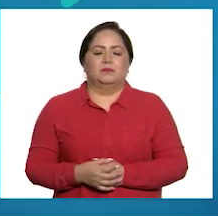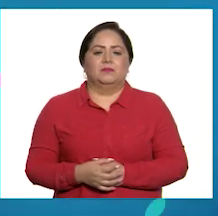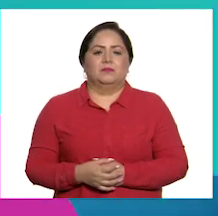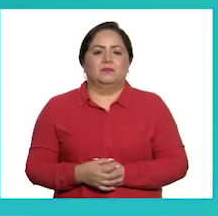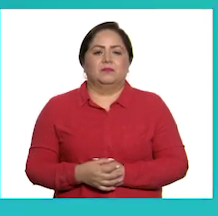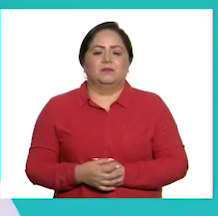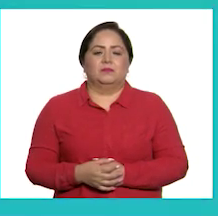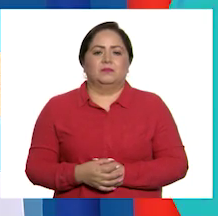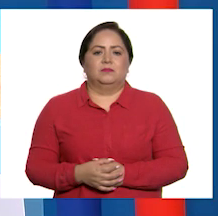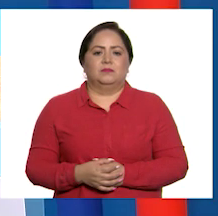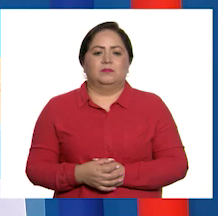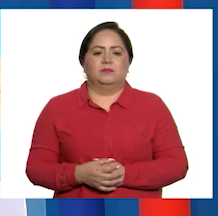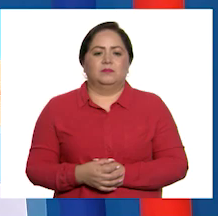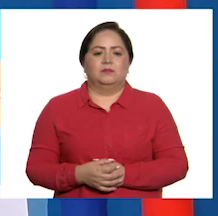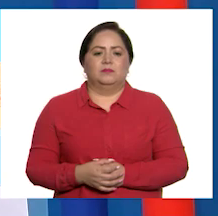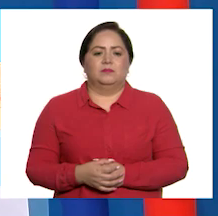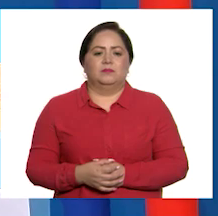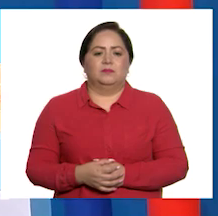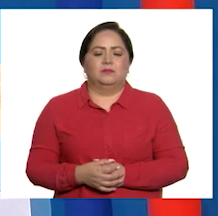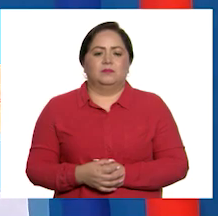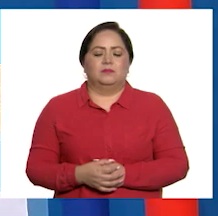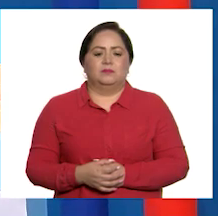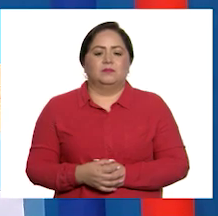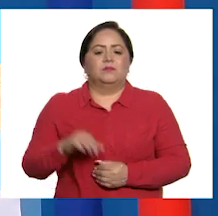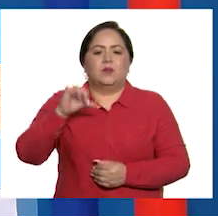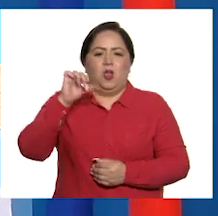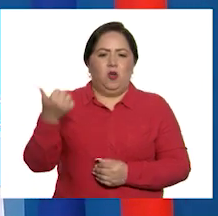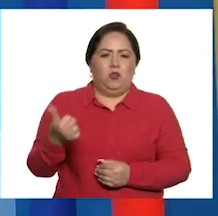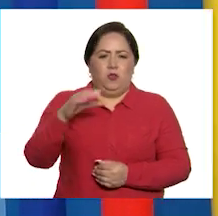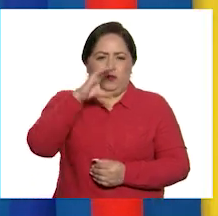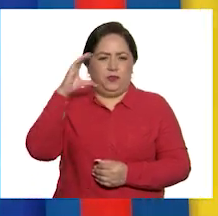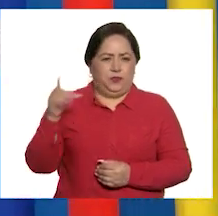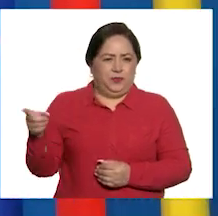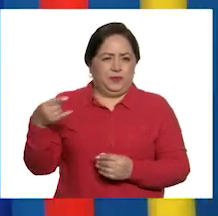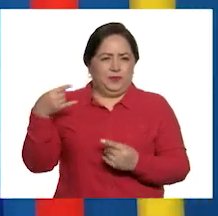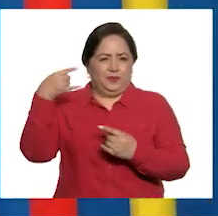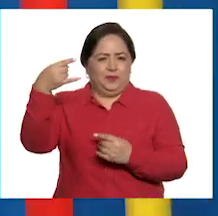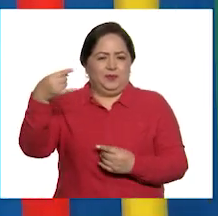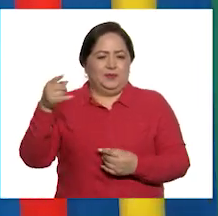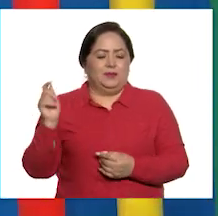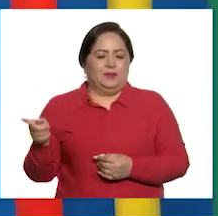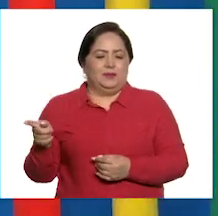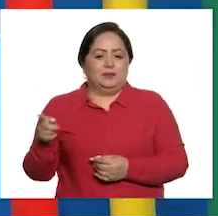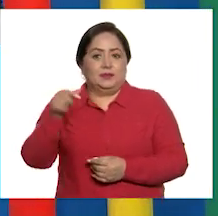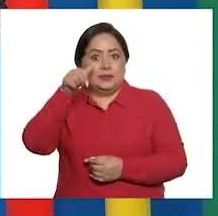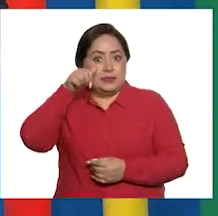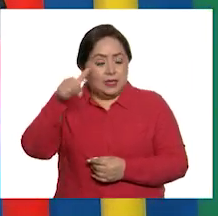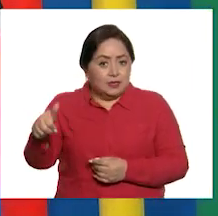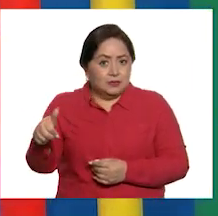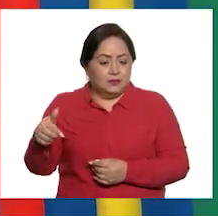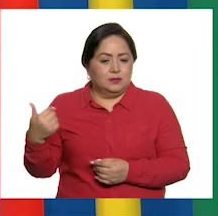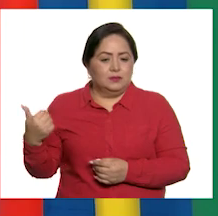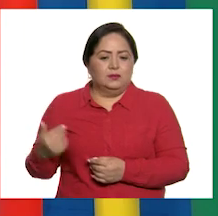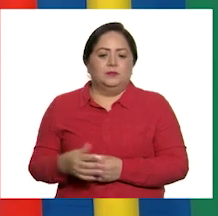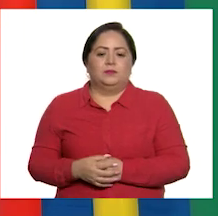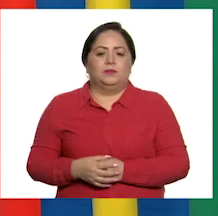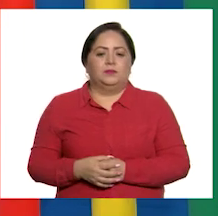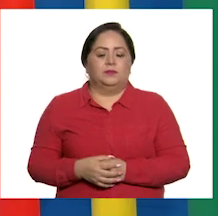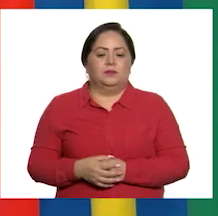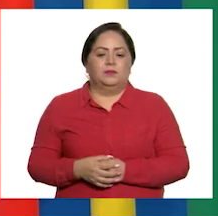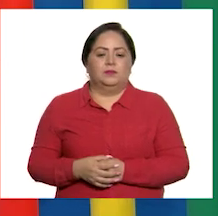pegar aquí también. Un panecito tostado. ¿Vale? La siguiente imagen que tenemos aquí, pongan mucha atención, ¿eh? Es un